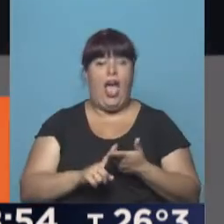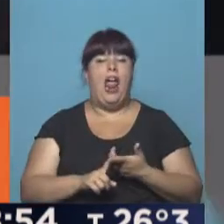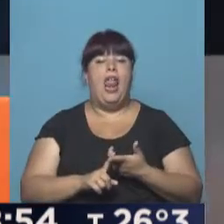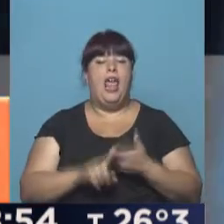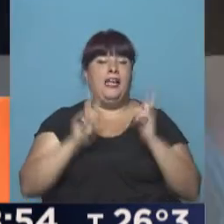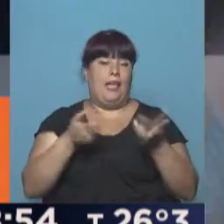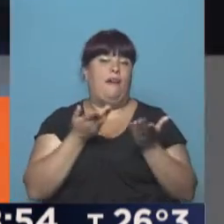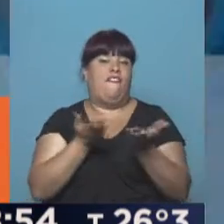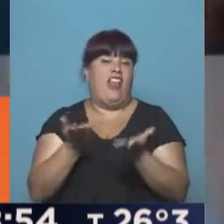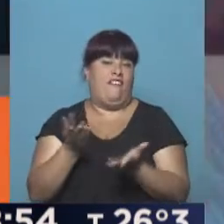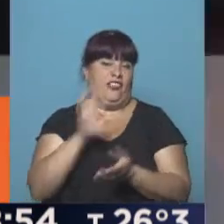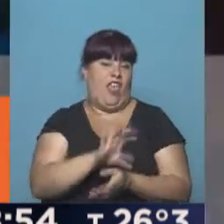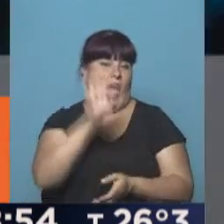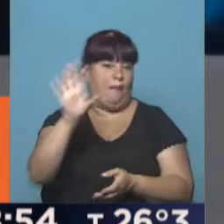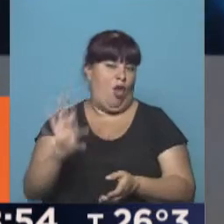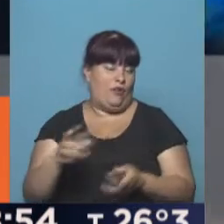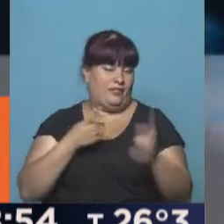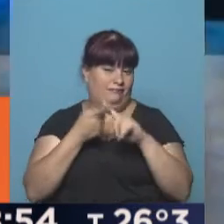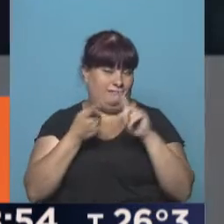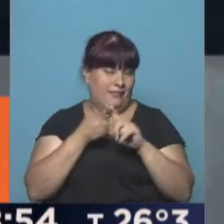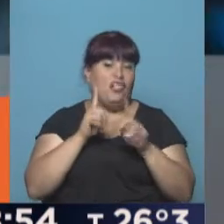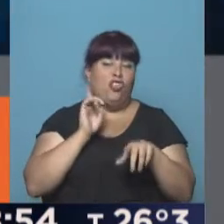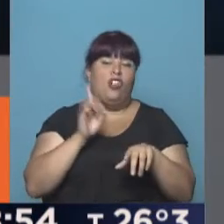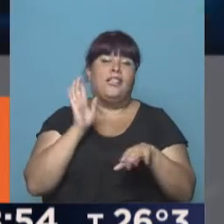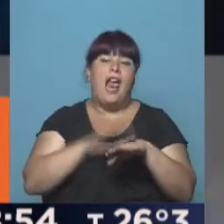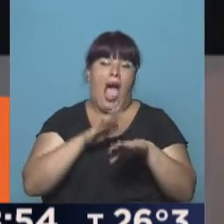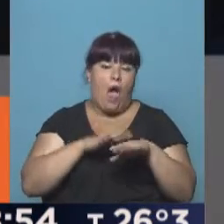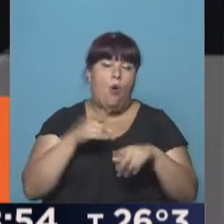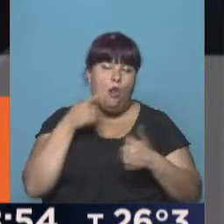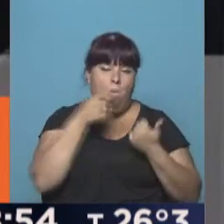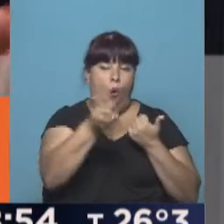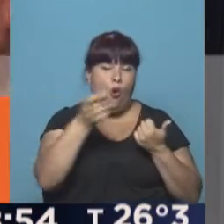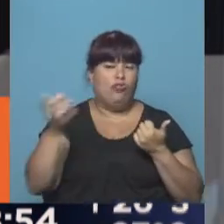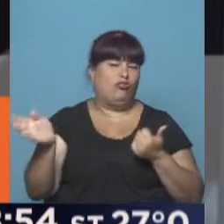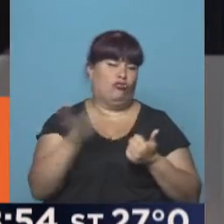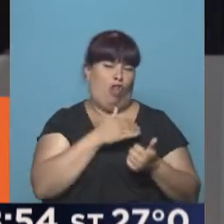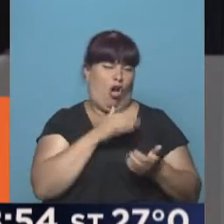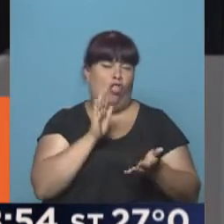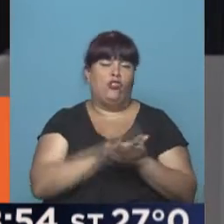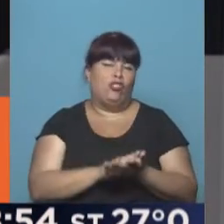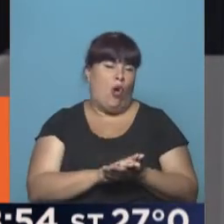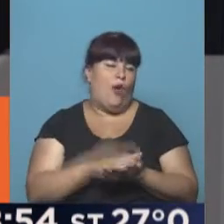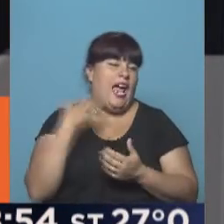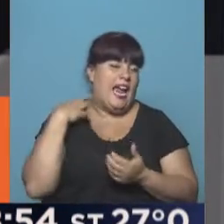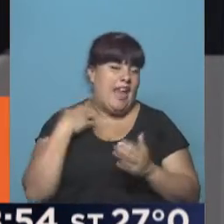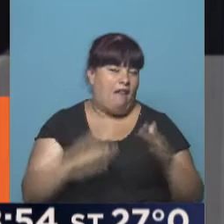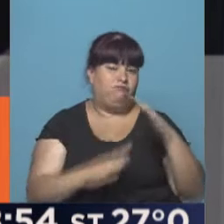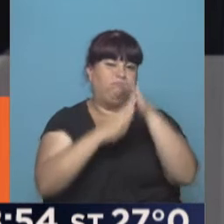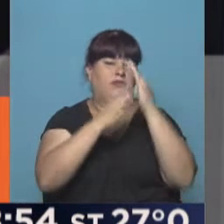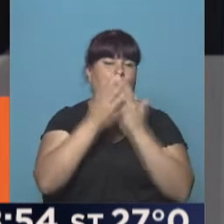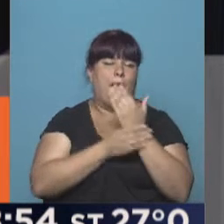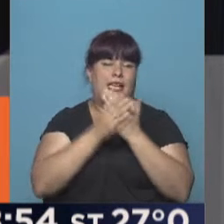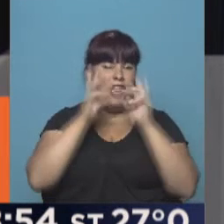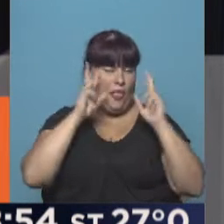los beneficiarios provinciales, con los cuales el procesamiento abarca todo lo que es, en general, la cúpula del Ministerio